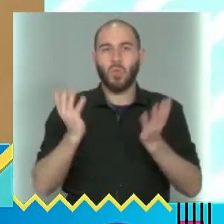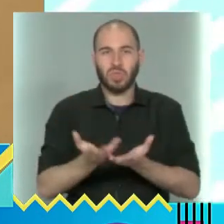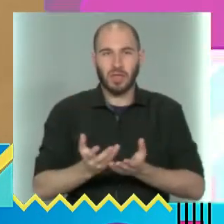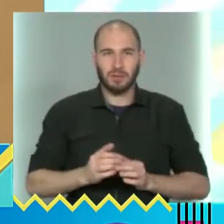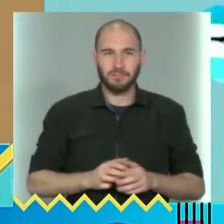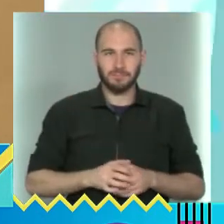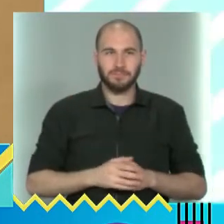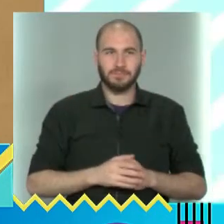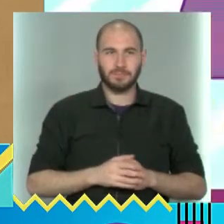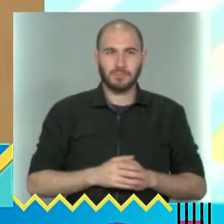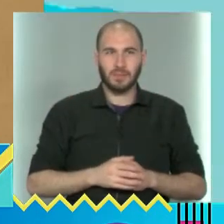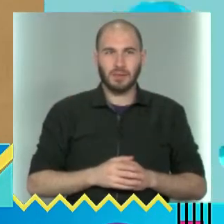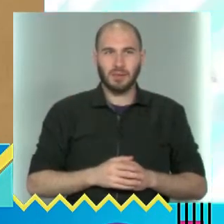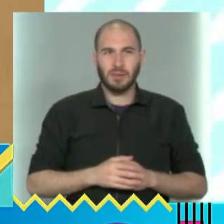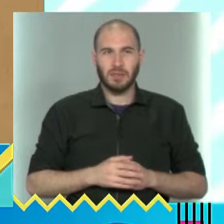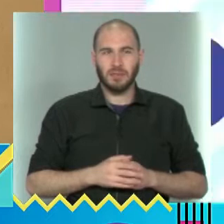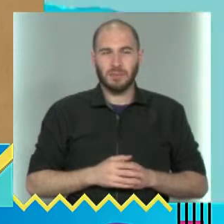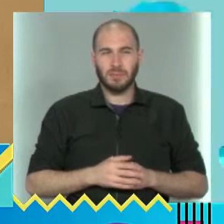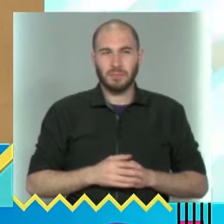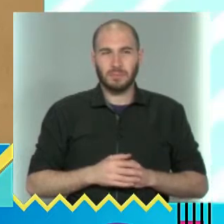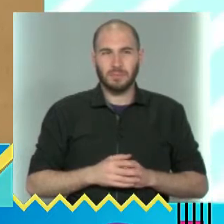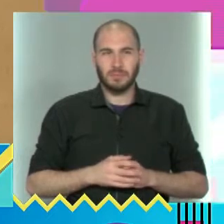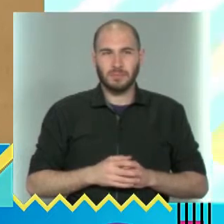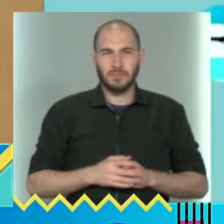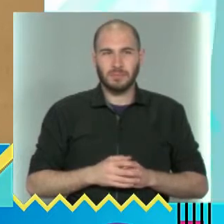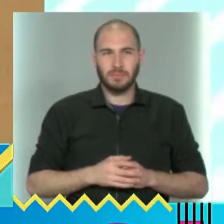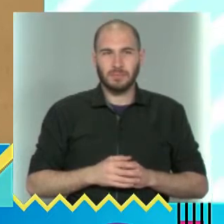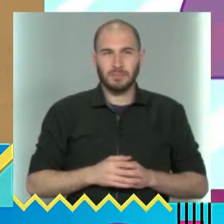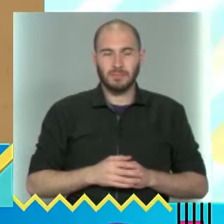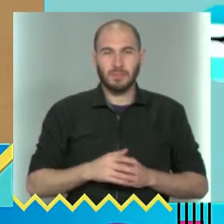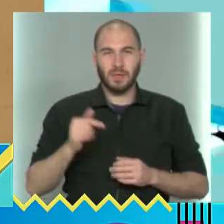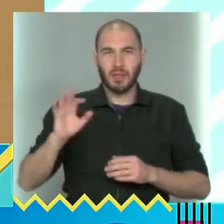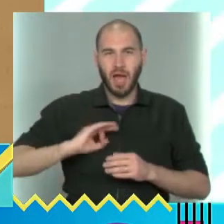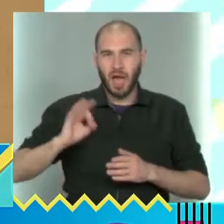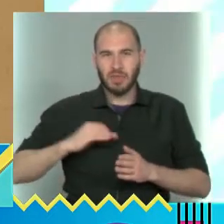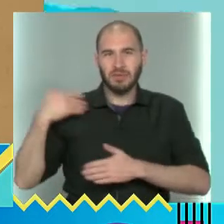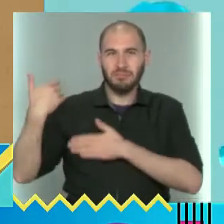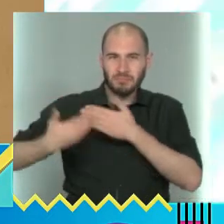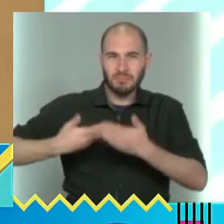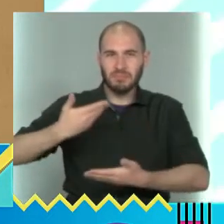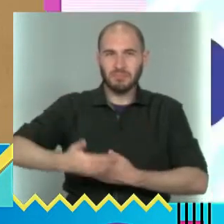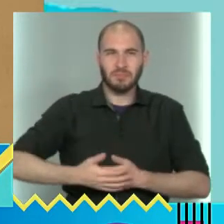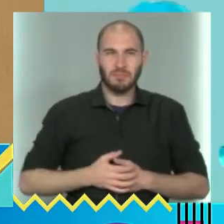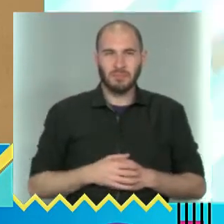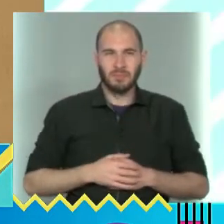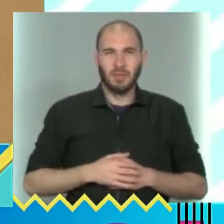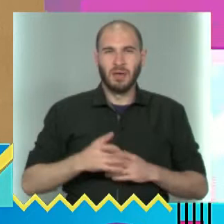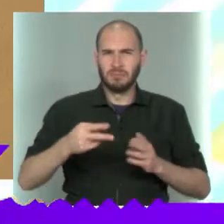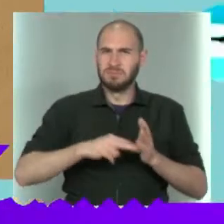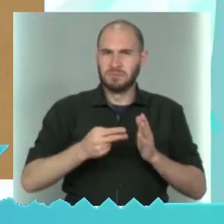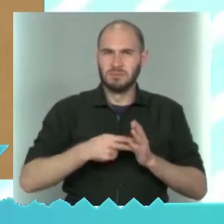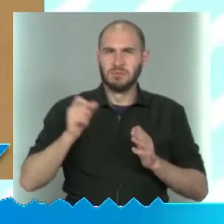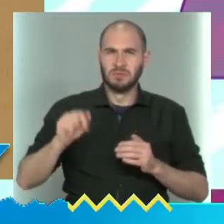¿no? Esto va a traer a través de los años grandes